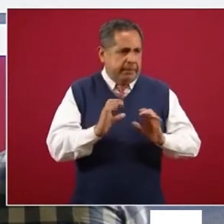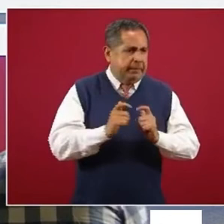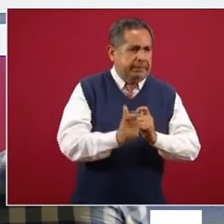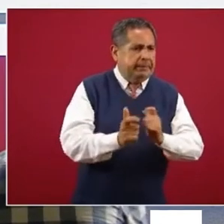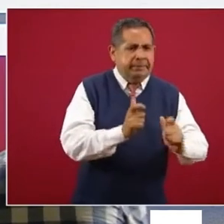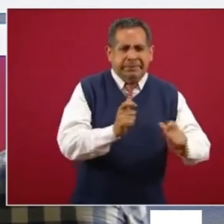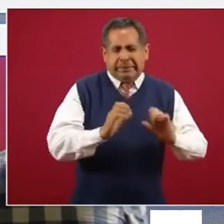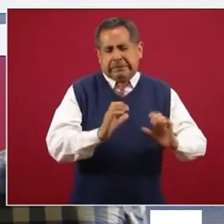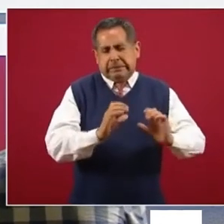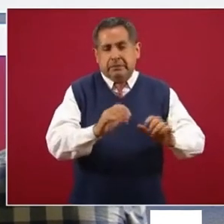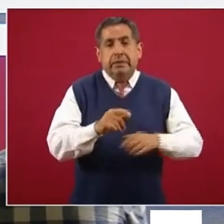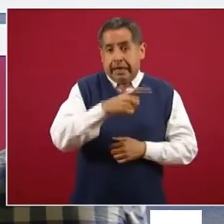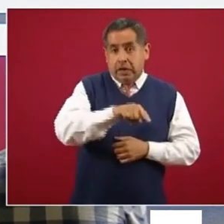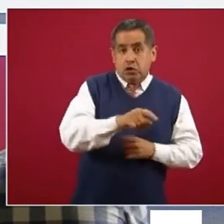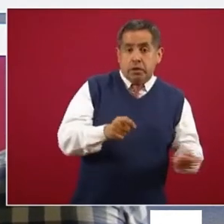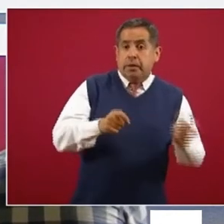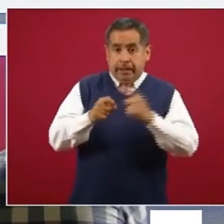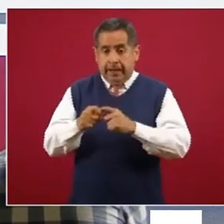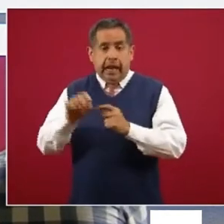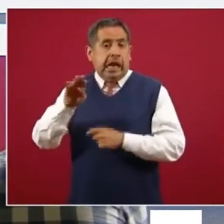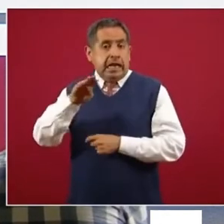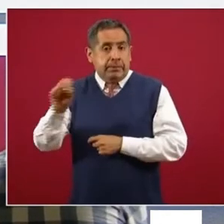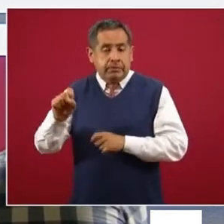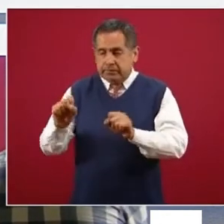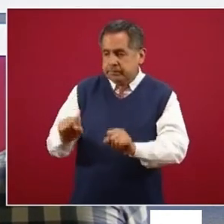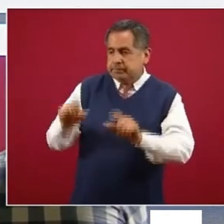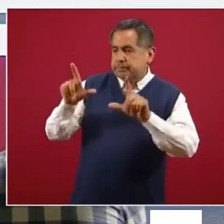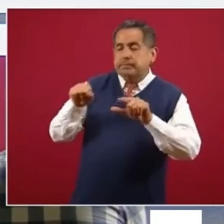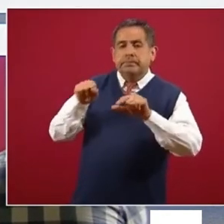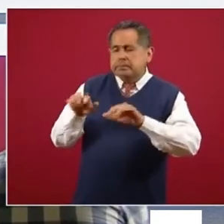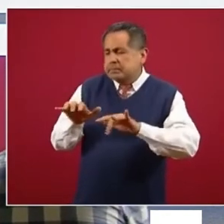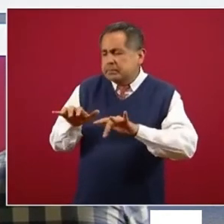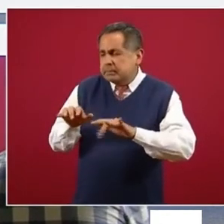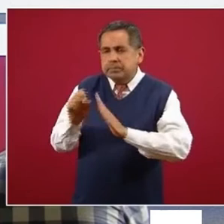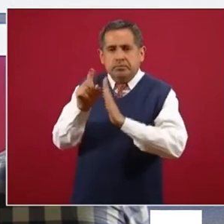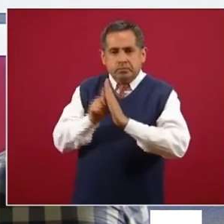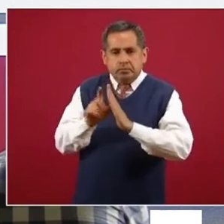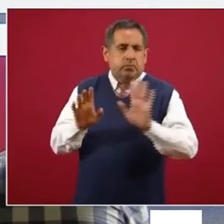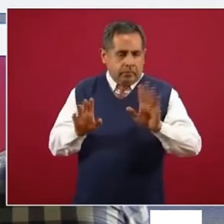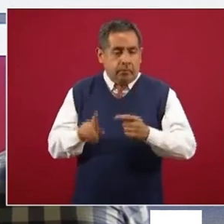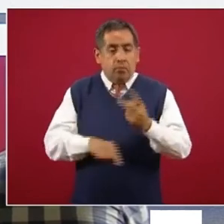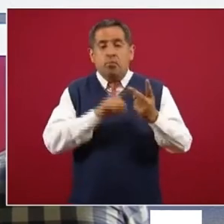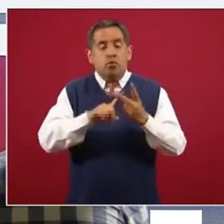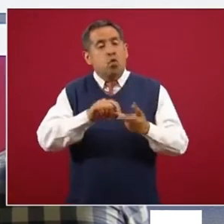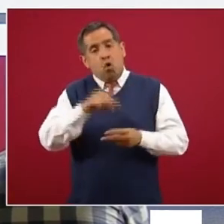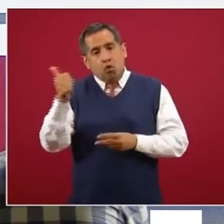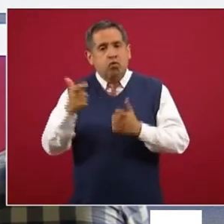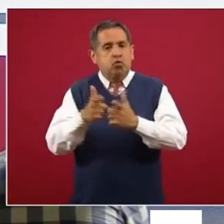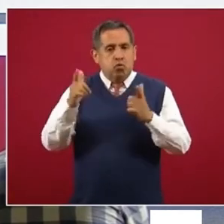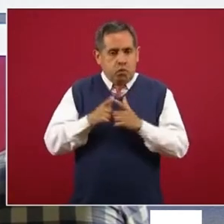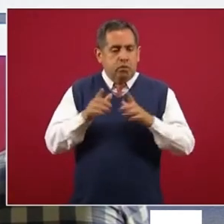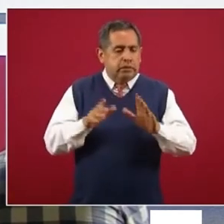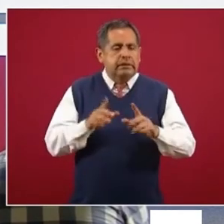podían ingresar al portal del IMSS y ahí hacer su solicitud. Hay otro grupo grande de personas